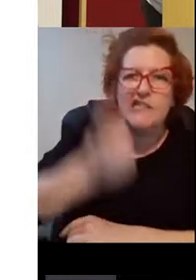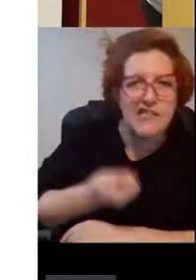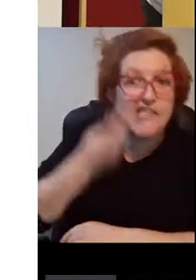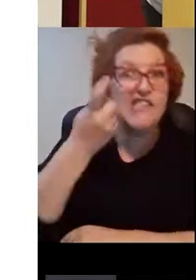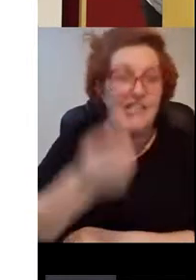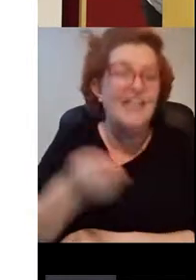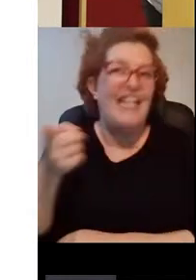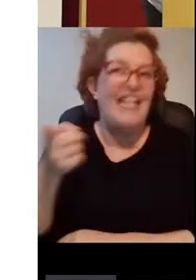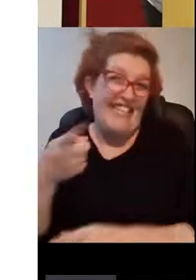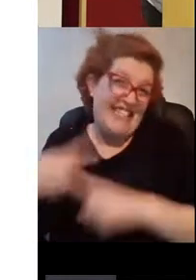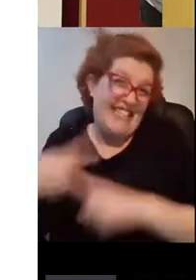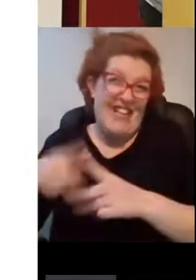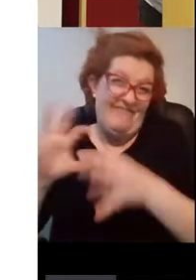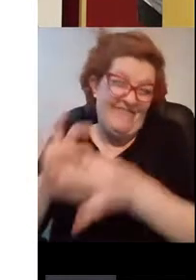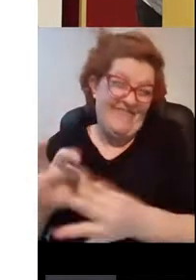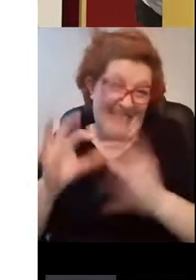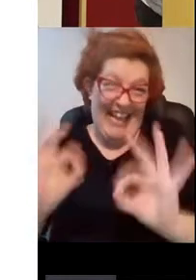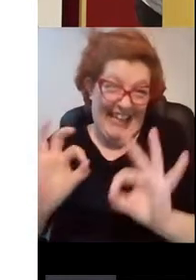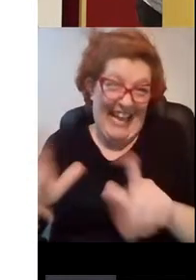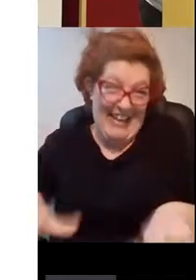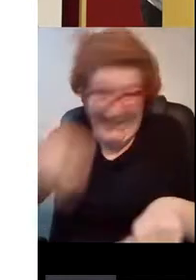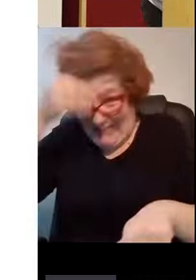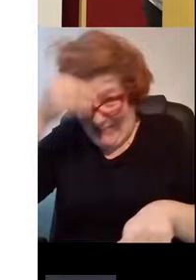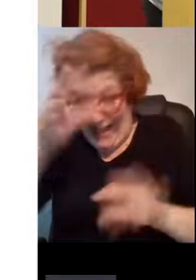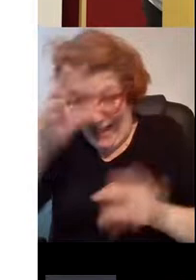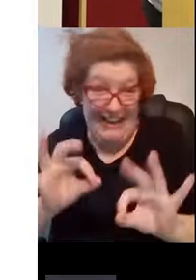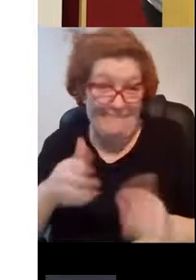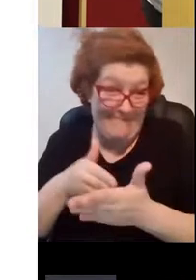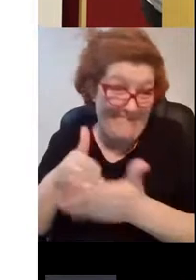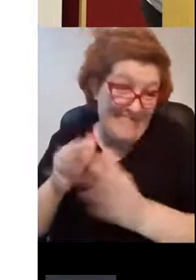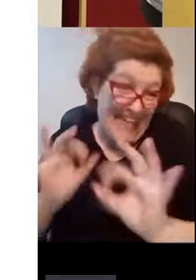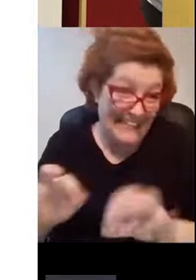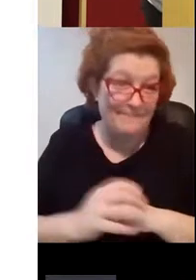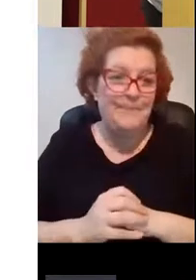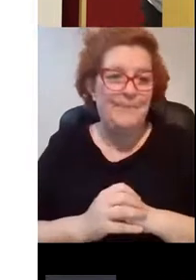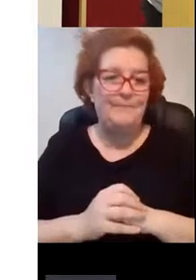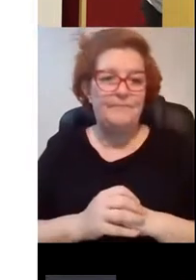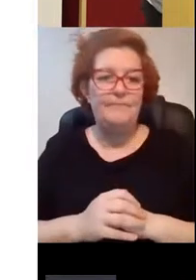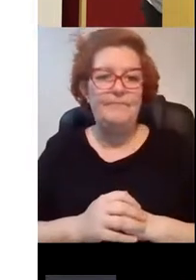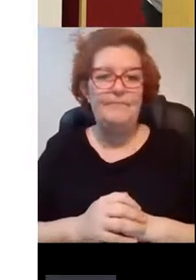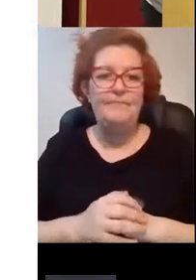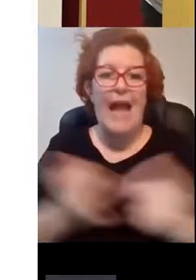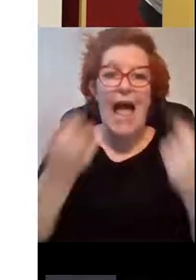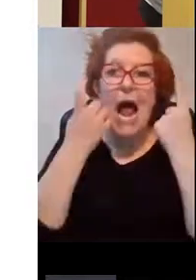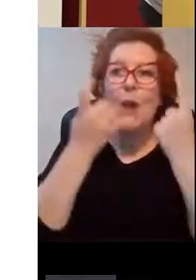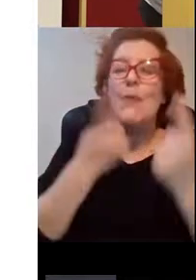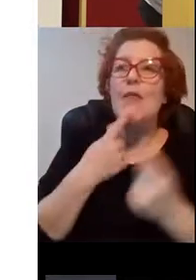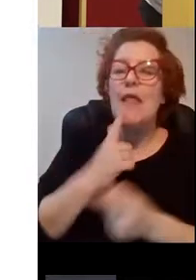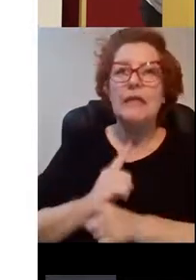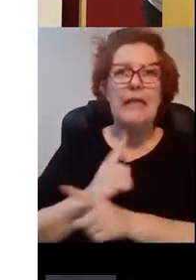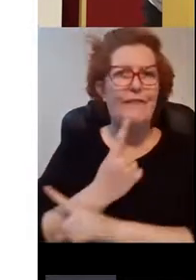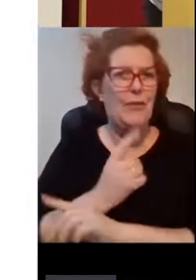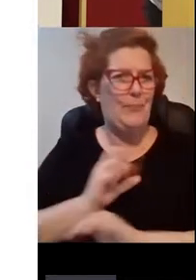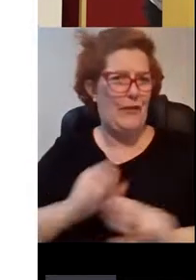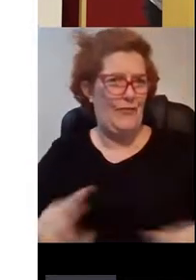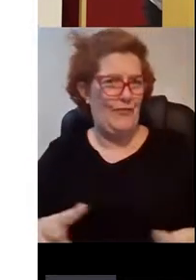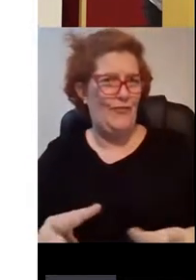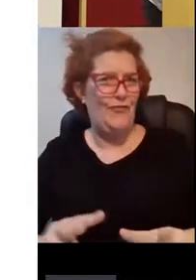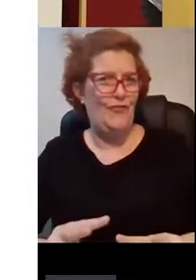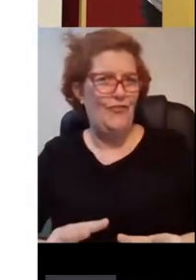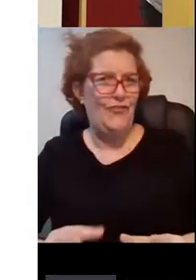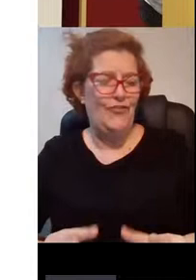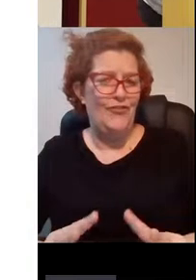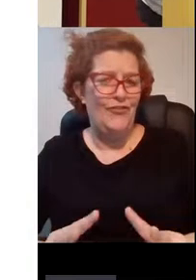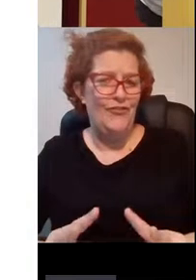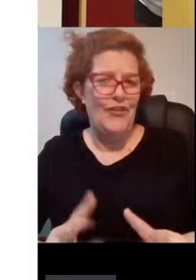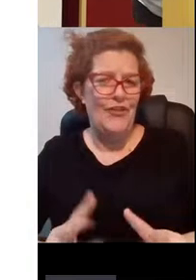esas cuestiones con las que hay que lidiar, ¿no? En general, ellos dijeron que se sentían más nerviosos. No,